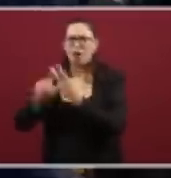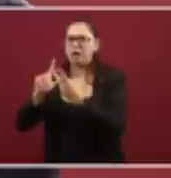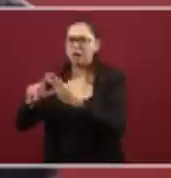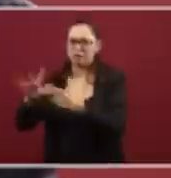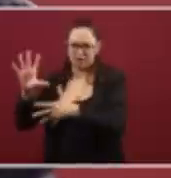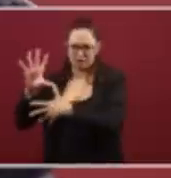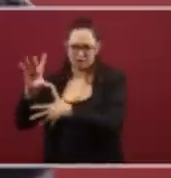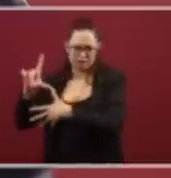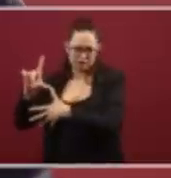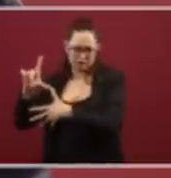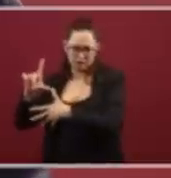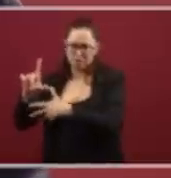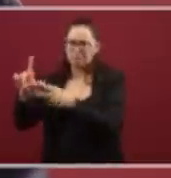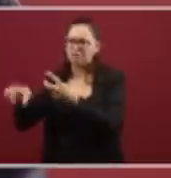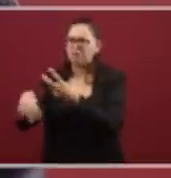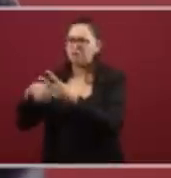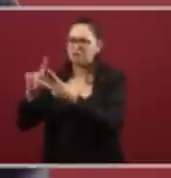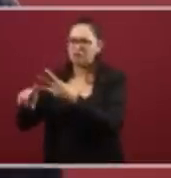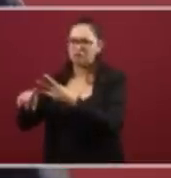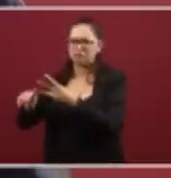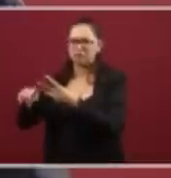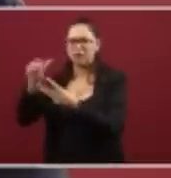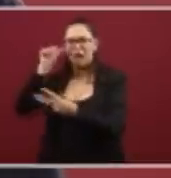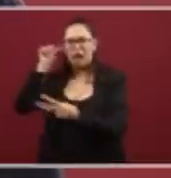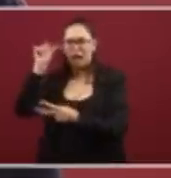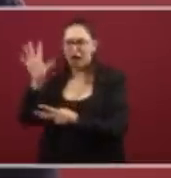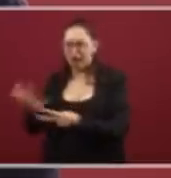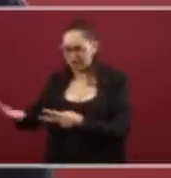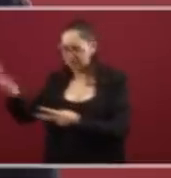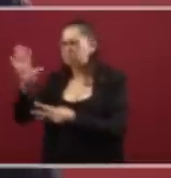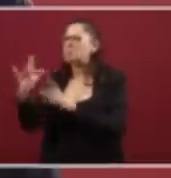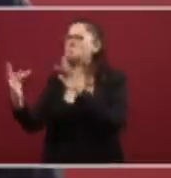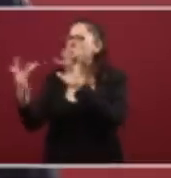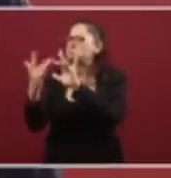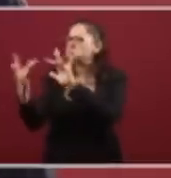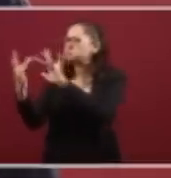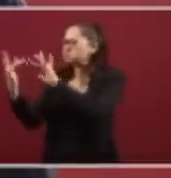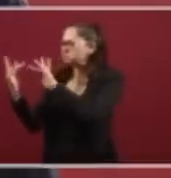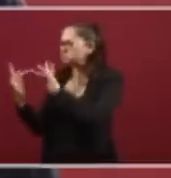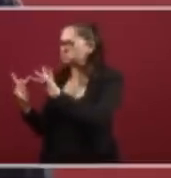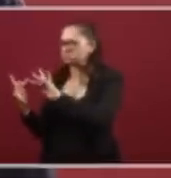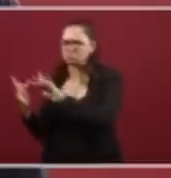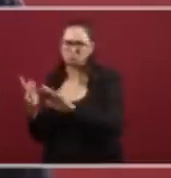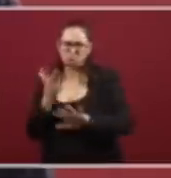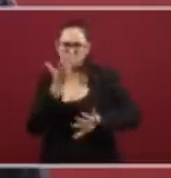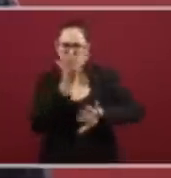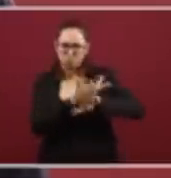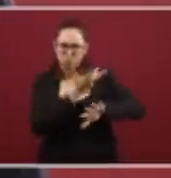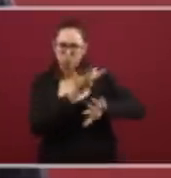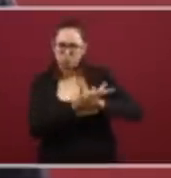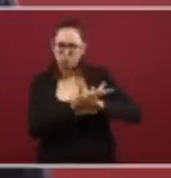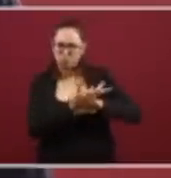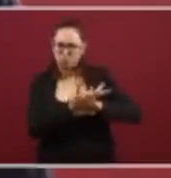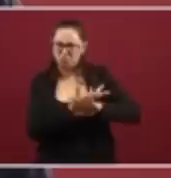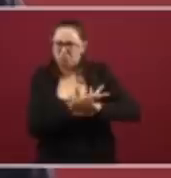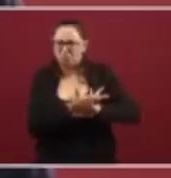américa de asia y no dejar de insistir